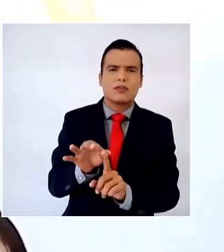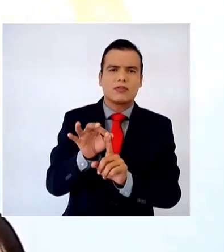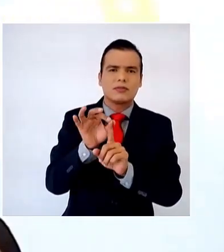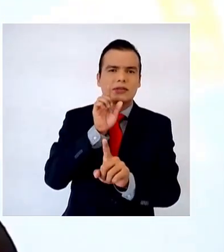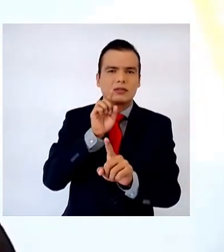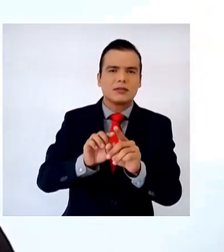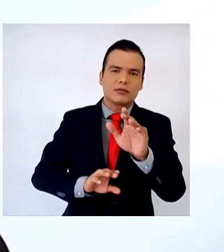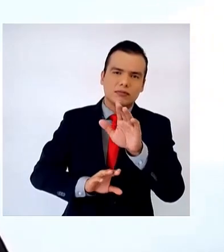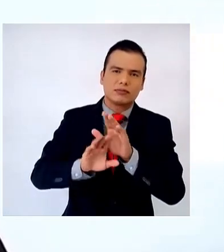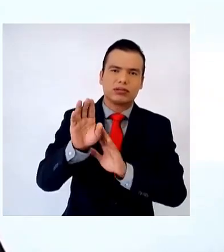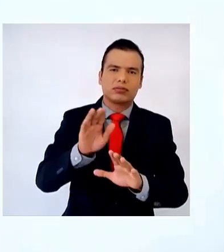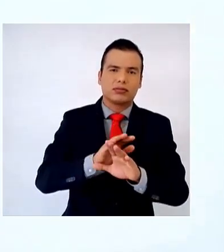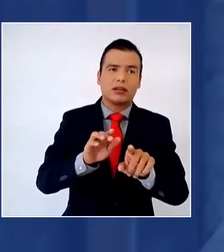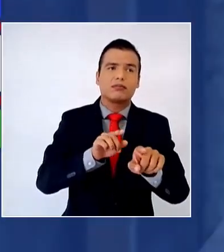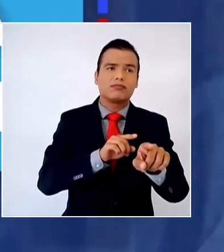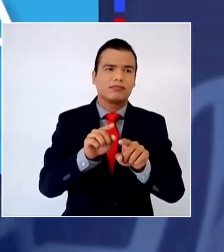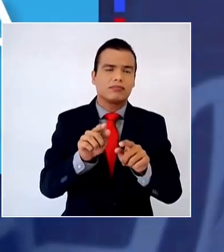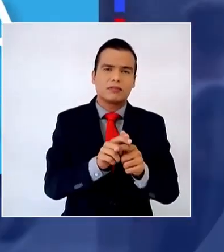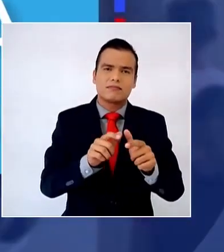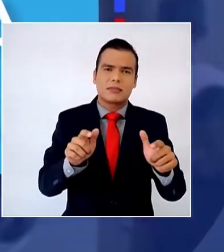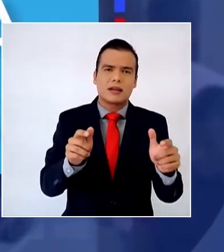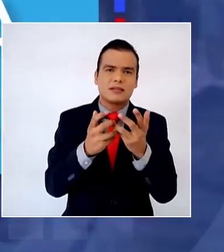se quiebran en los primeros 5 años.